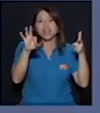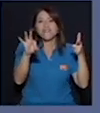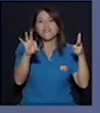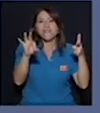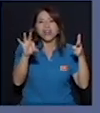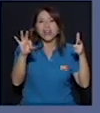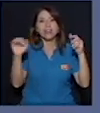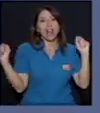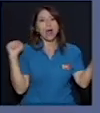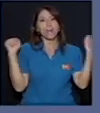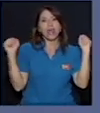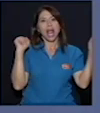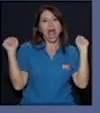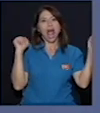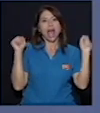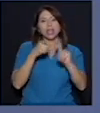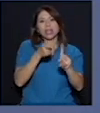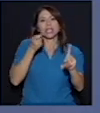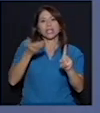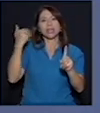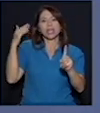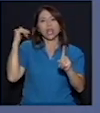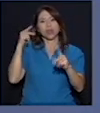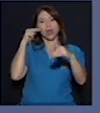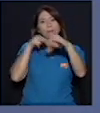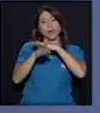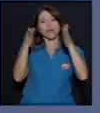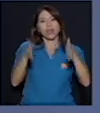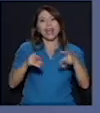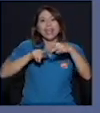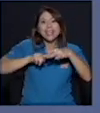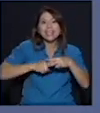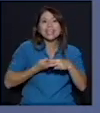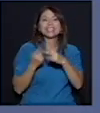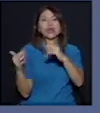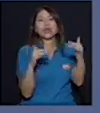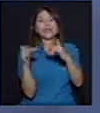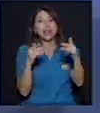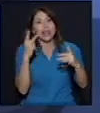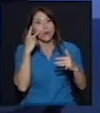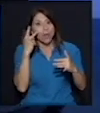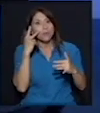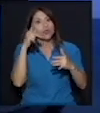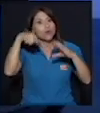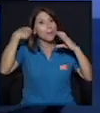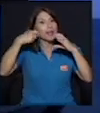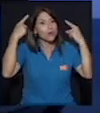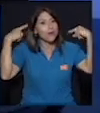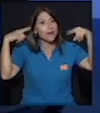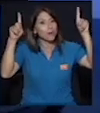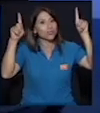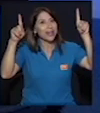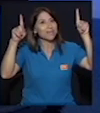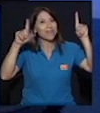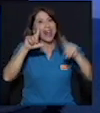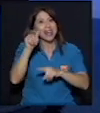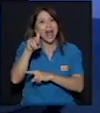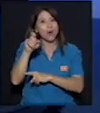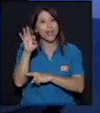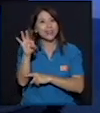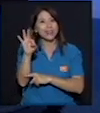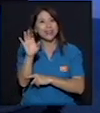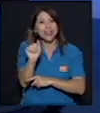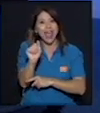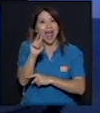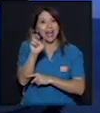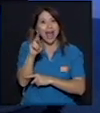profeta, inicia una rebelión que la vemos en la película famosa La Orden de Arabia, donde uno de sus hijos, Faisal, es el comandante militar